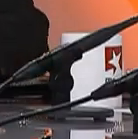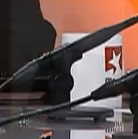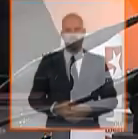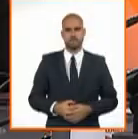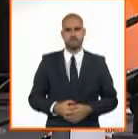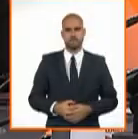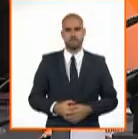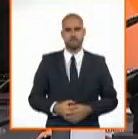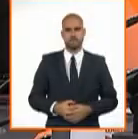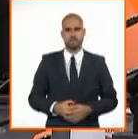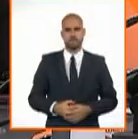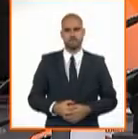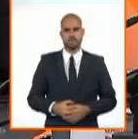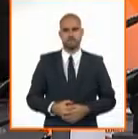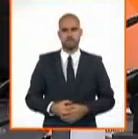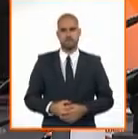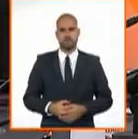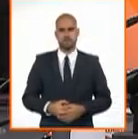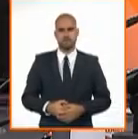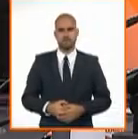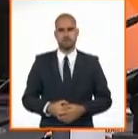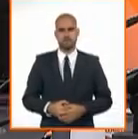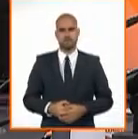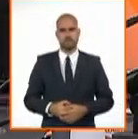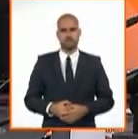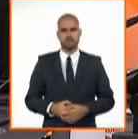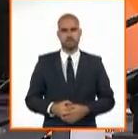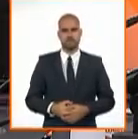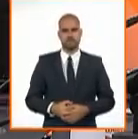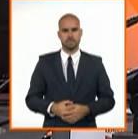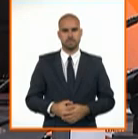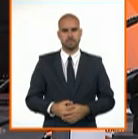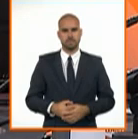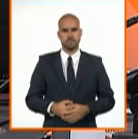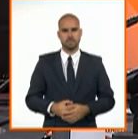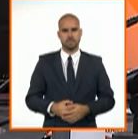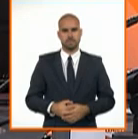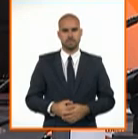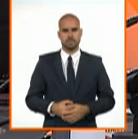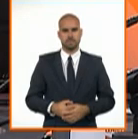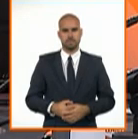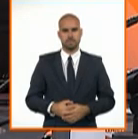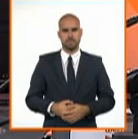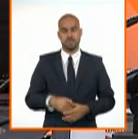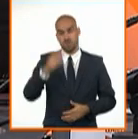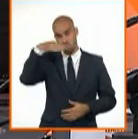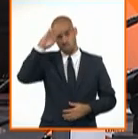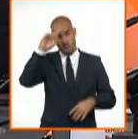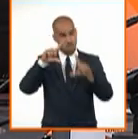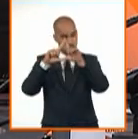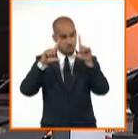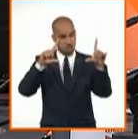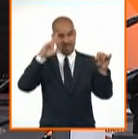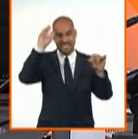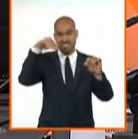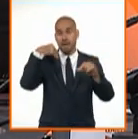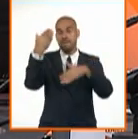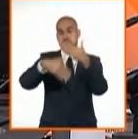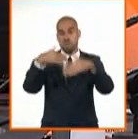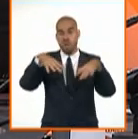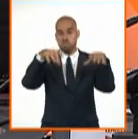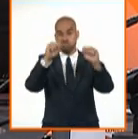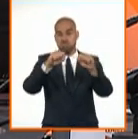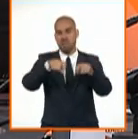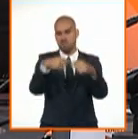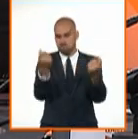como decíamos en nuestra introducción la situación del sistema eléctrico nacional es hoy centro de la atención de toda nuestra